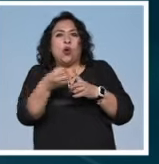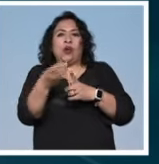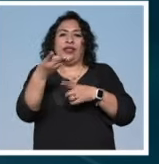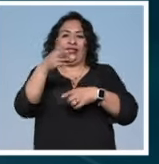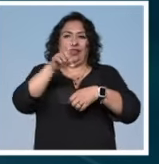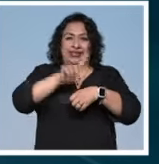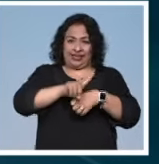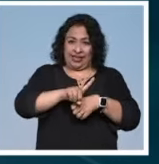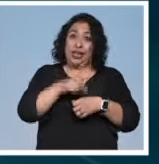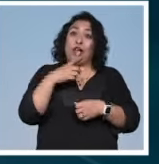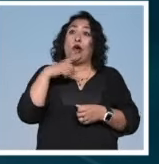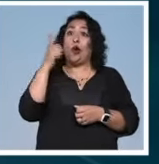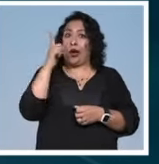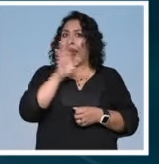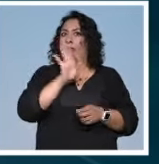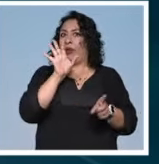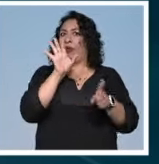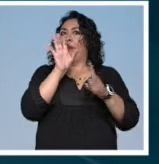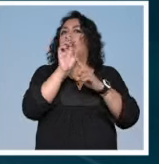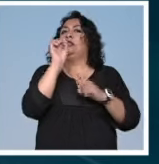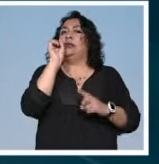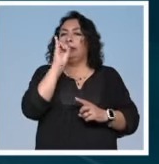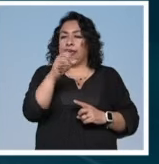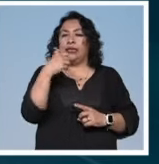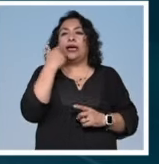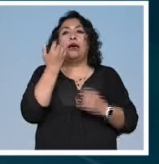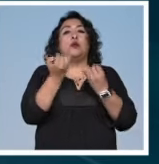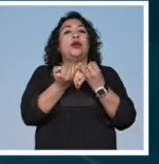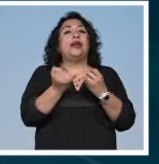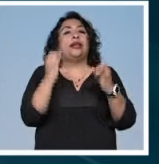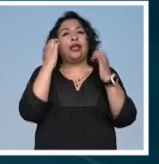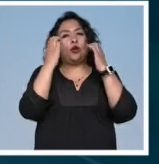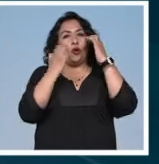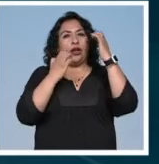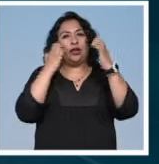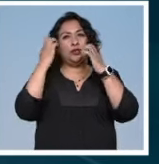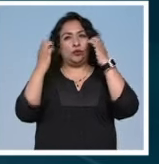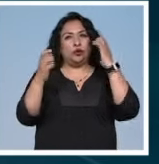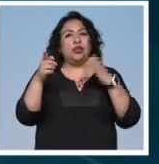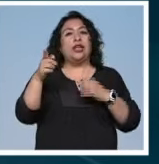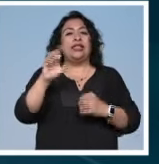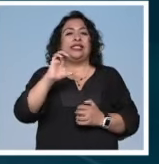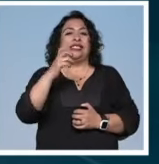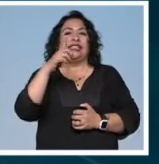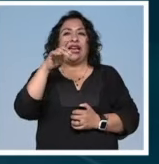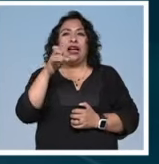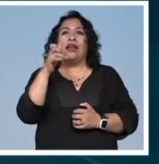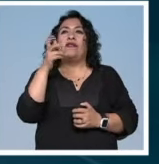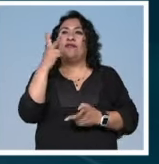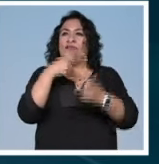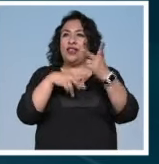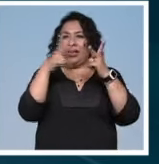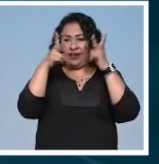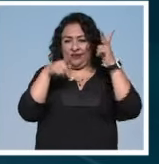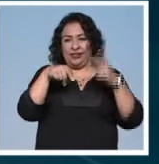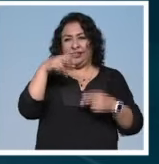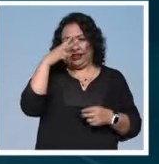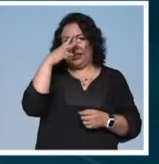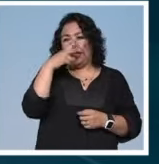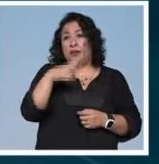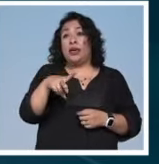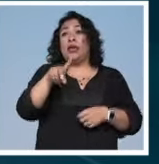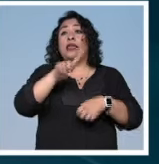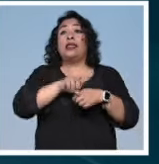3 días, y espero que lo logremos, pero queremos inaugurar la exposición sobre Charles de Gaulle, su visita a México,